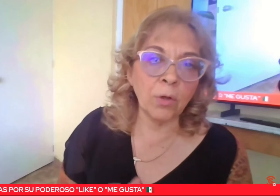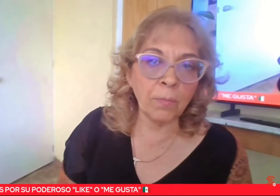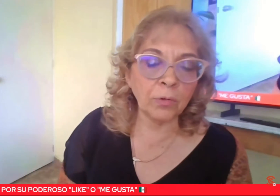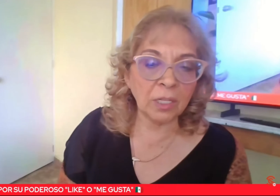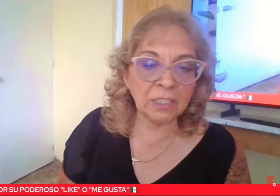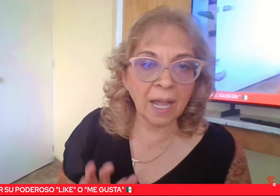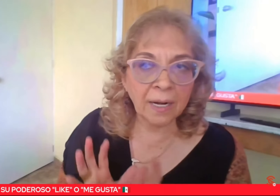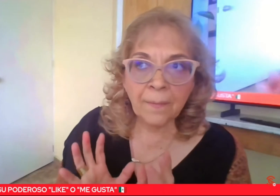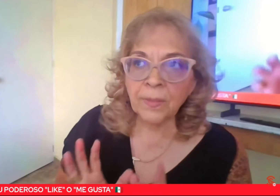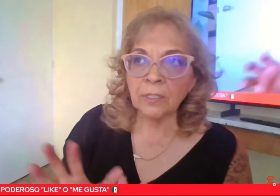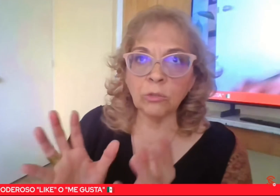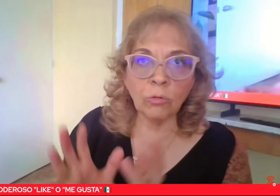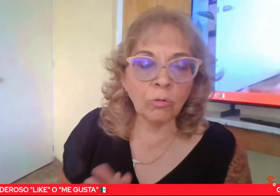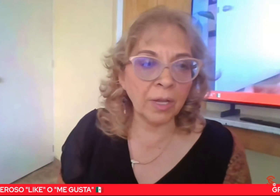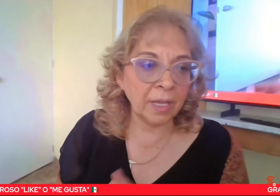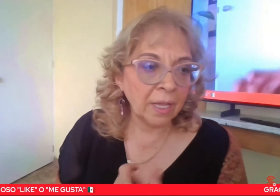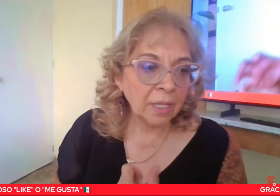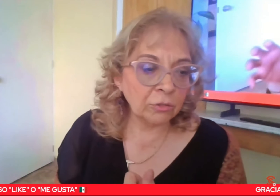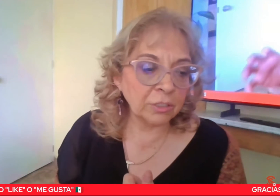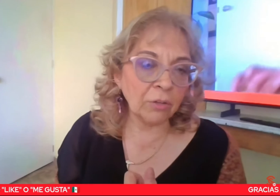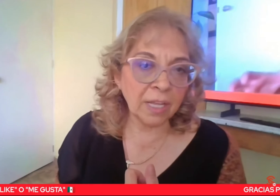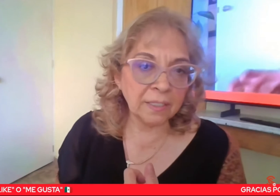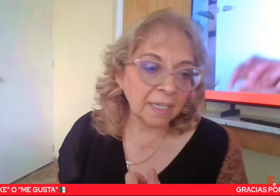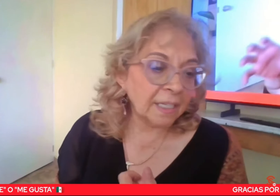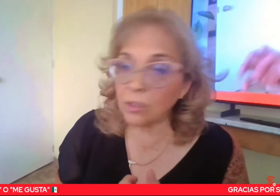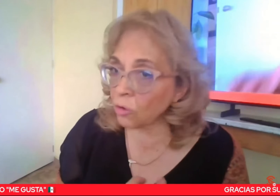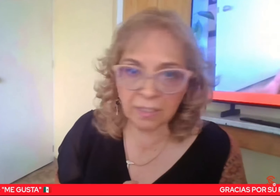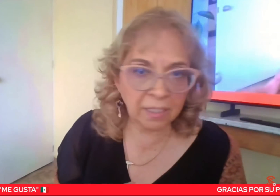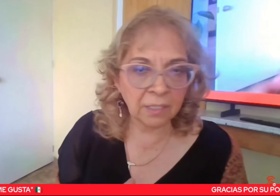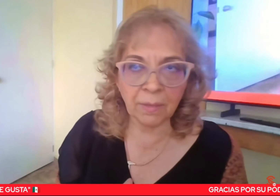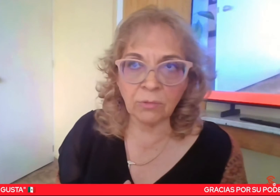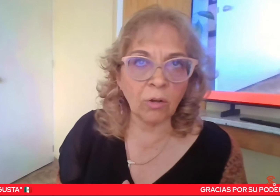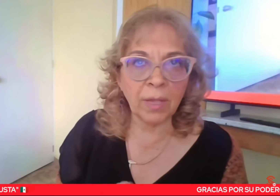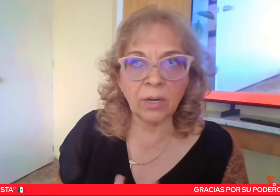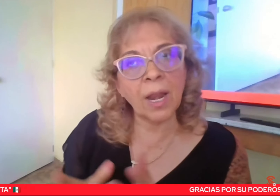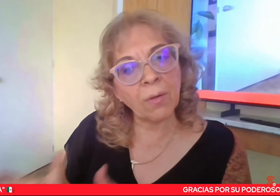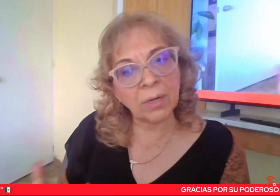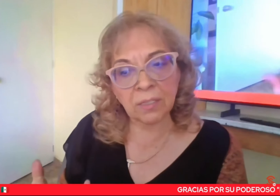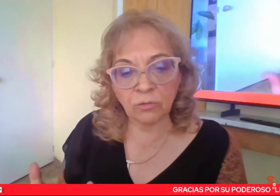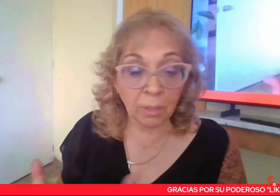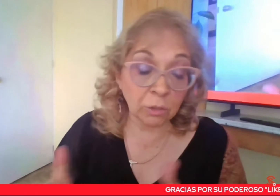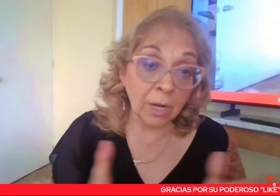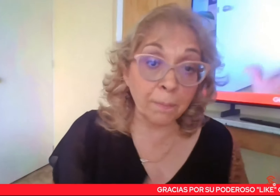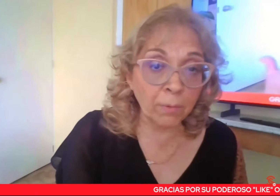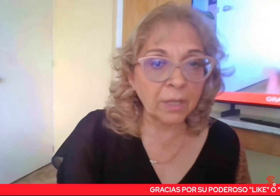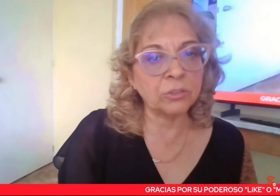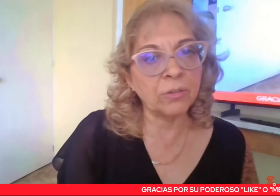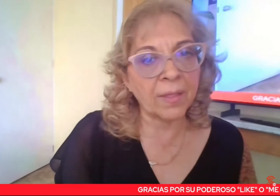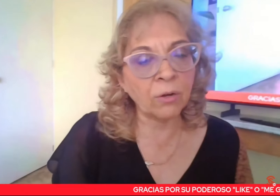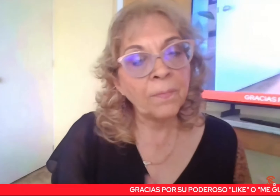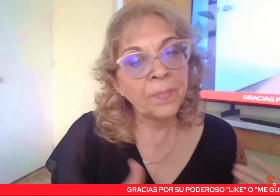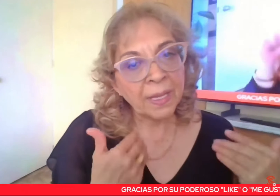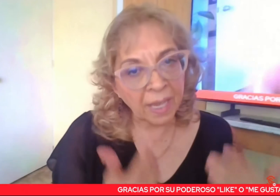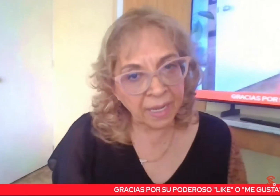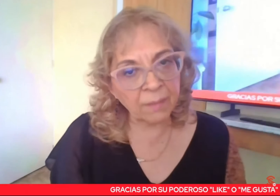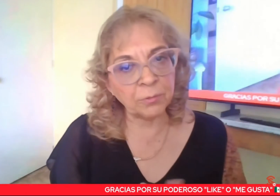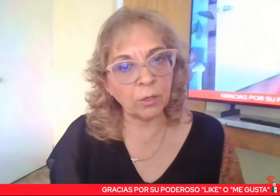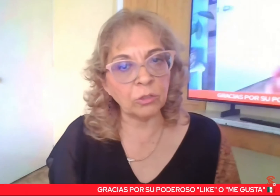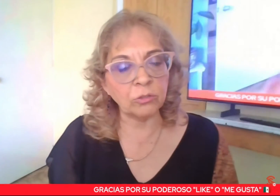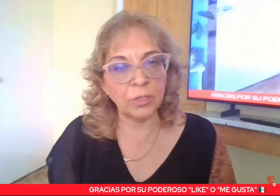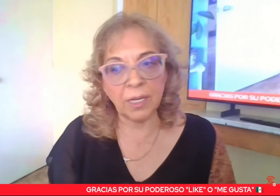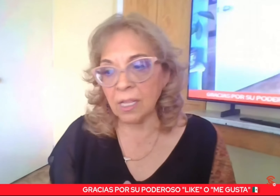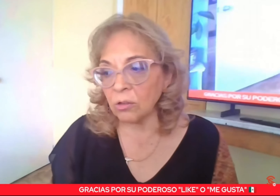podido potenciar sus audiencias y que no le están sirviendo al gobierno ni a la Cuarta Transformación ni al público ciudadano, que queremos